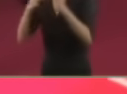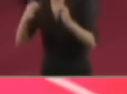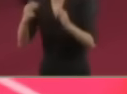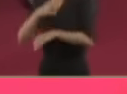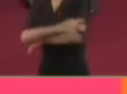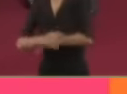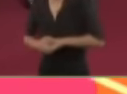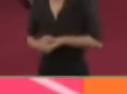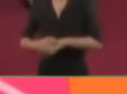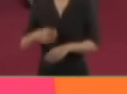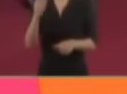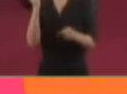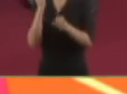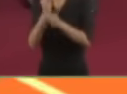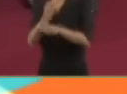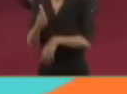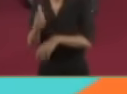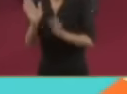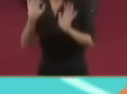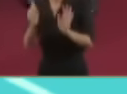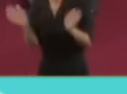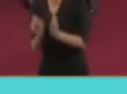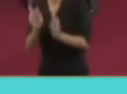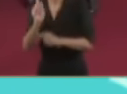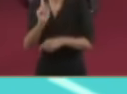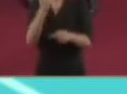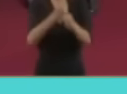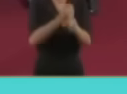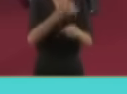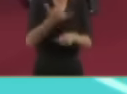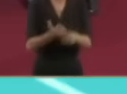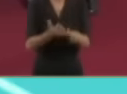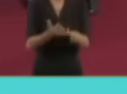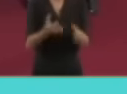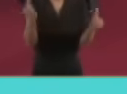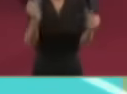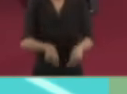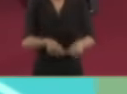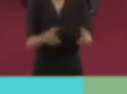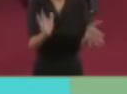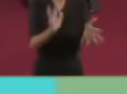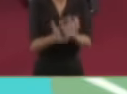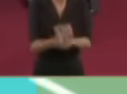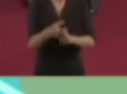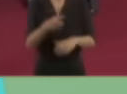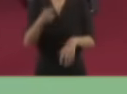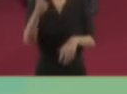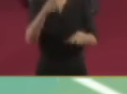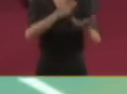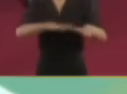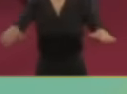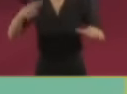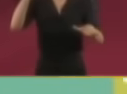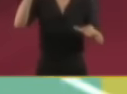que hay políticas que podrían ser beneficiosas, que están incluidas en este DNU. Pero las formas, vos sabés